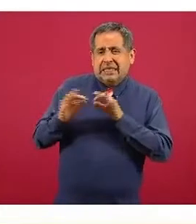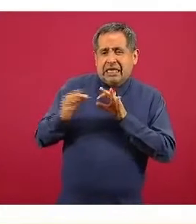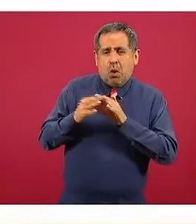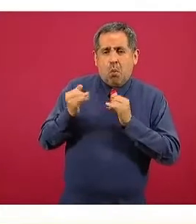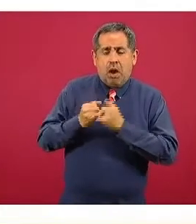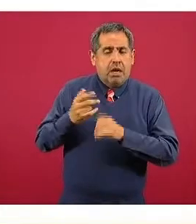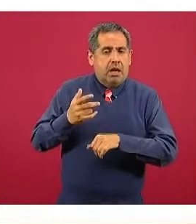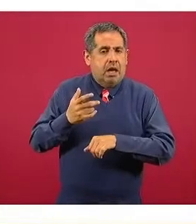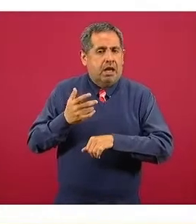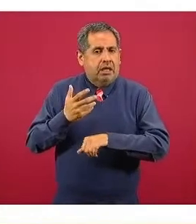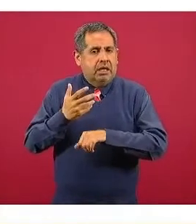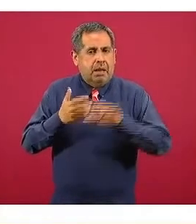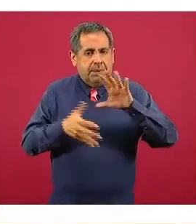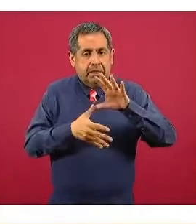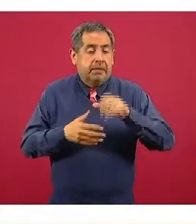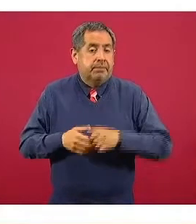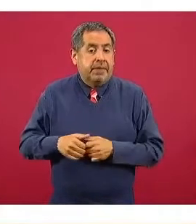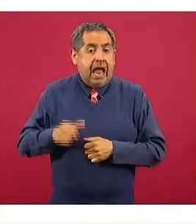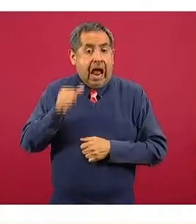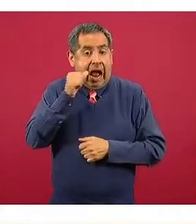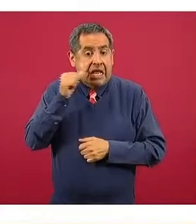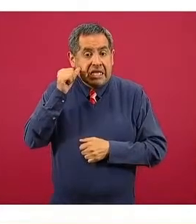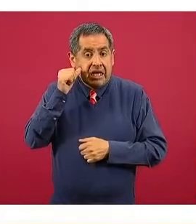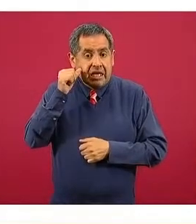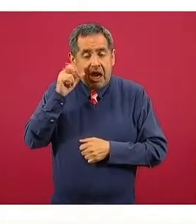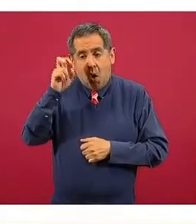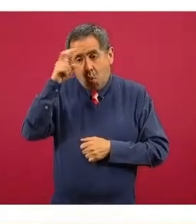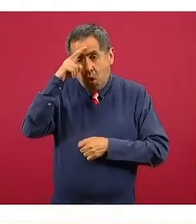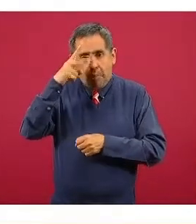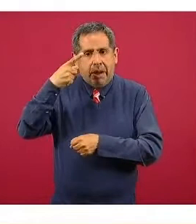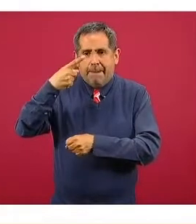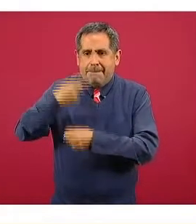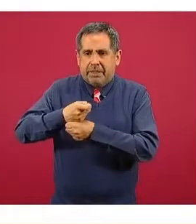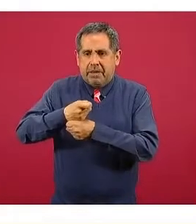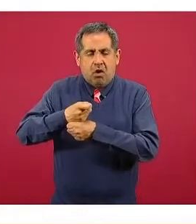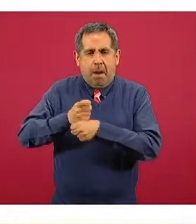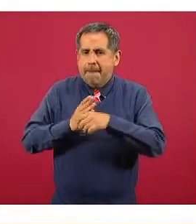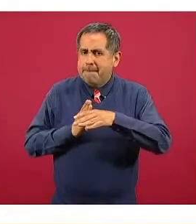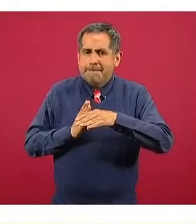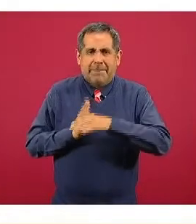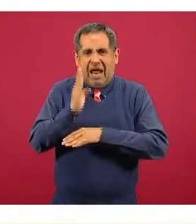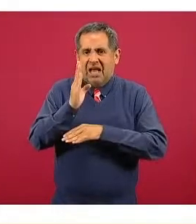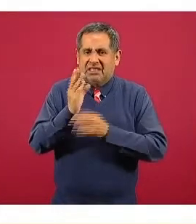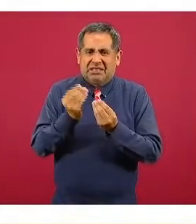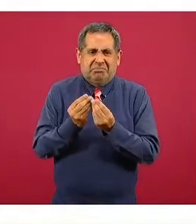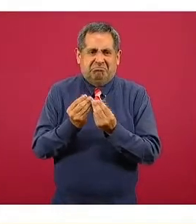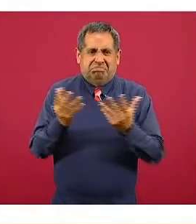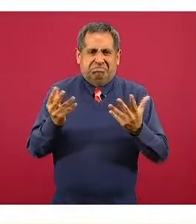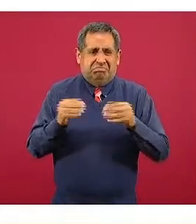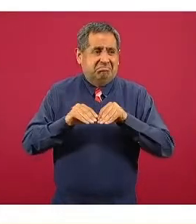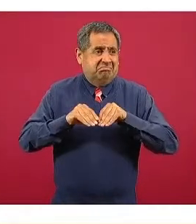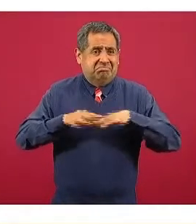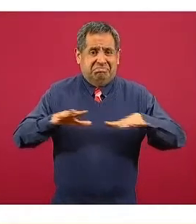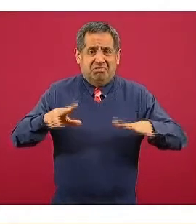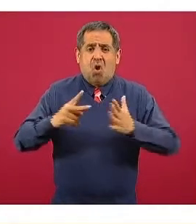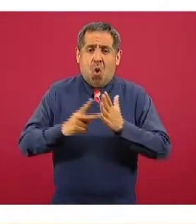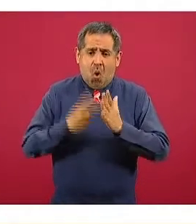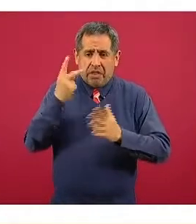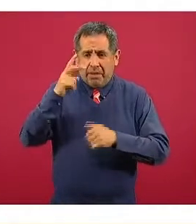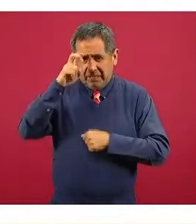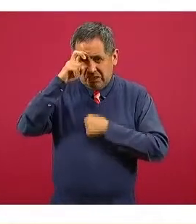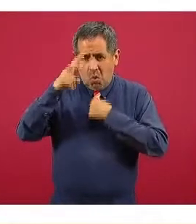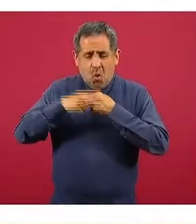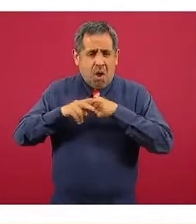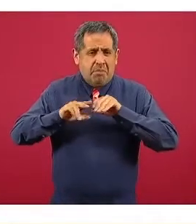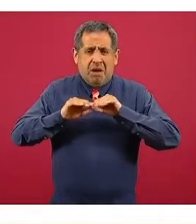de ayer ya Europa nuevamente toma el primer lugar en lo que es la pandemia activa de todas las regiones